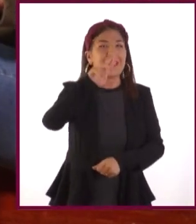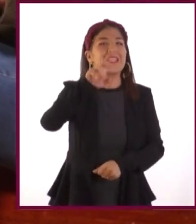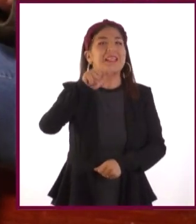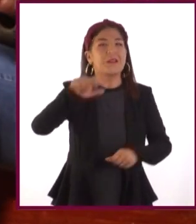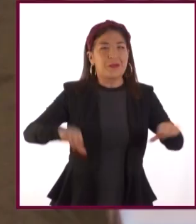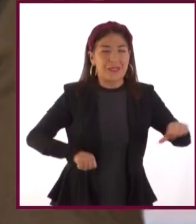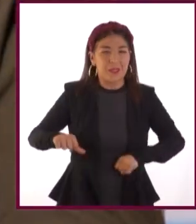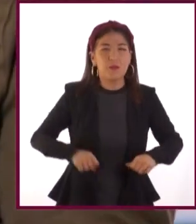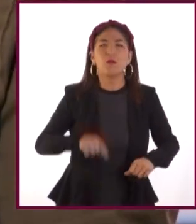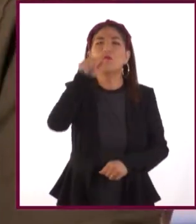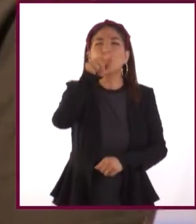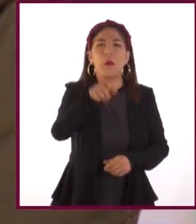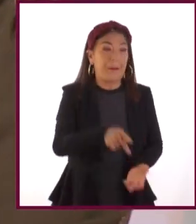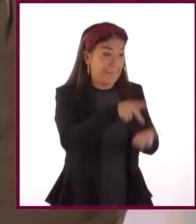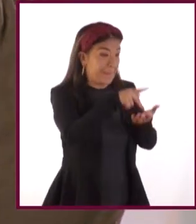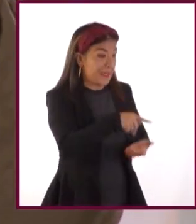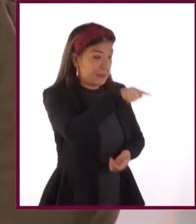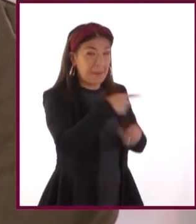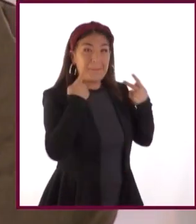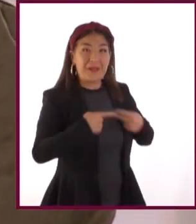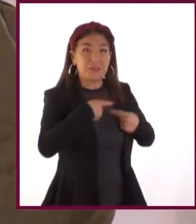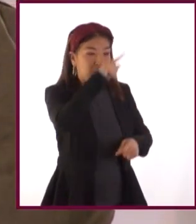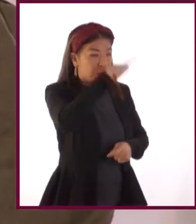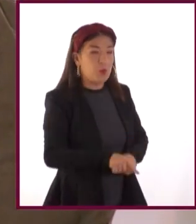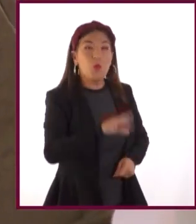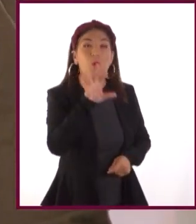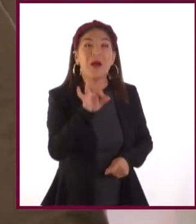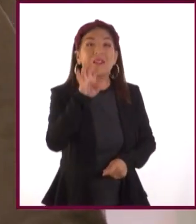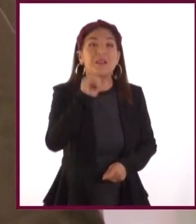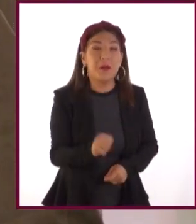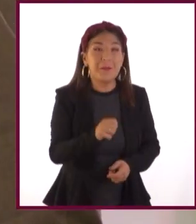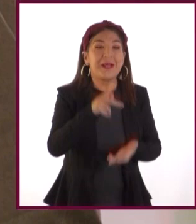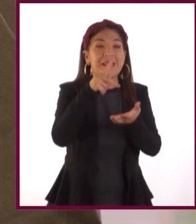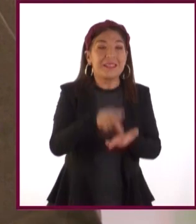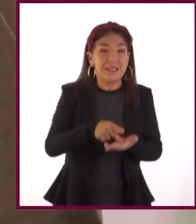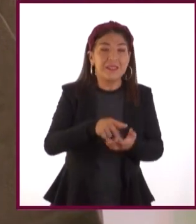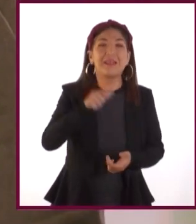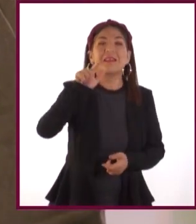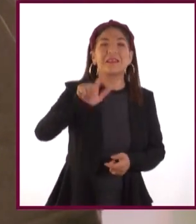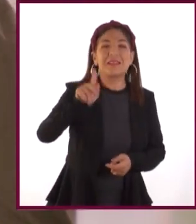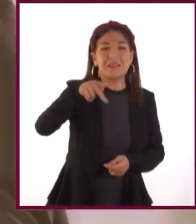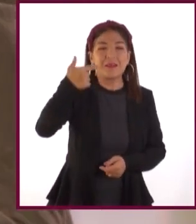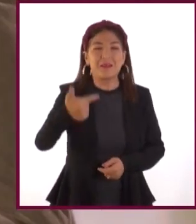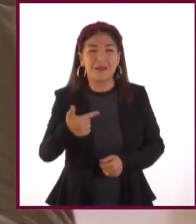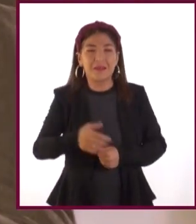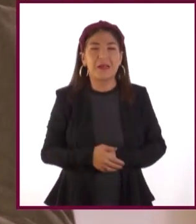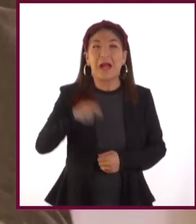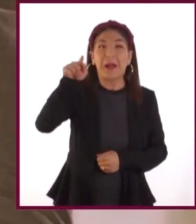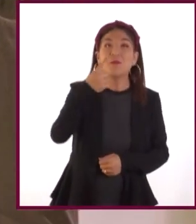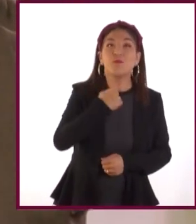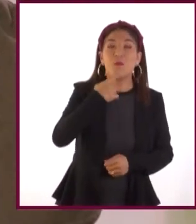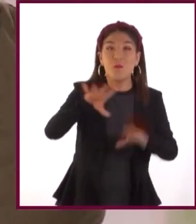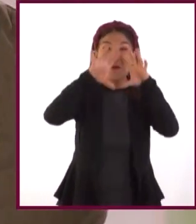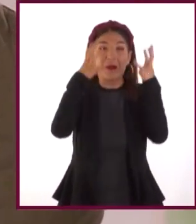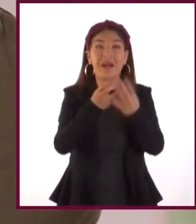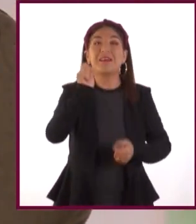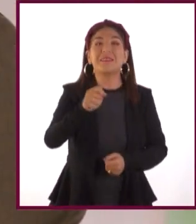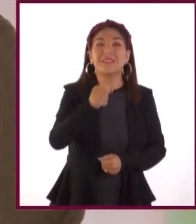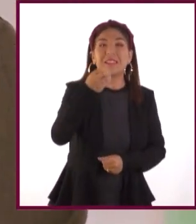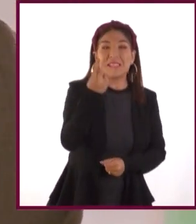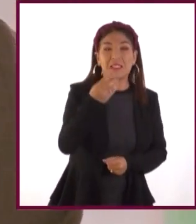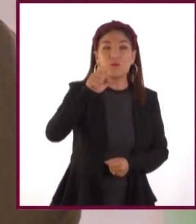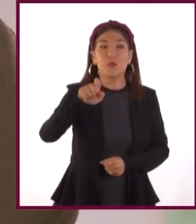pues váyanse a la montaña más alta de este planeta o mejor aún a Marte, ¿no? Pero si quieren bajar de masa corporal, lo mejor es hacer ejercicio y